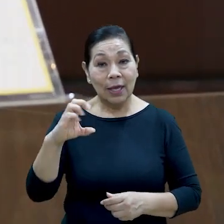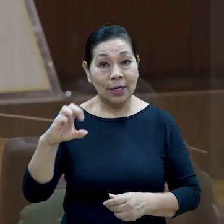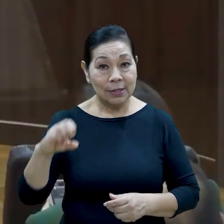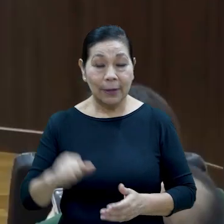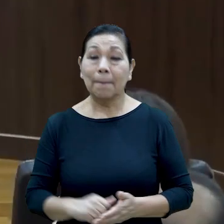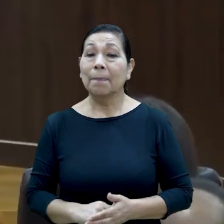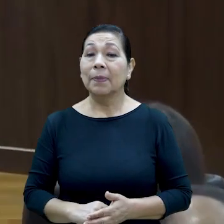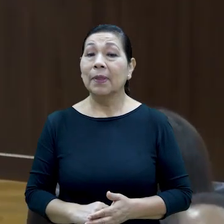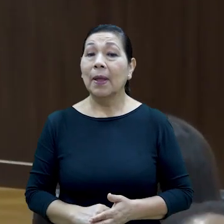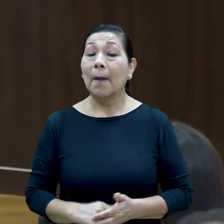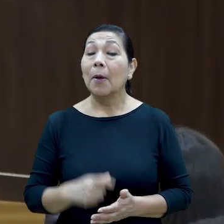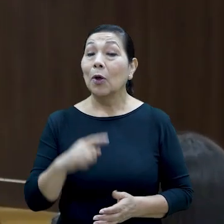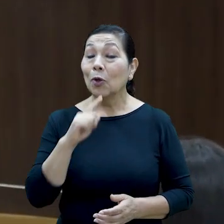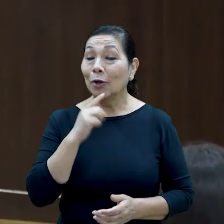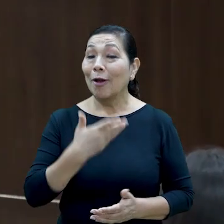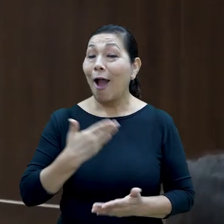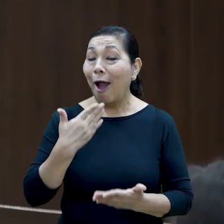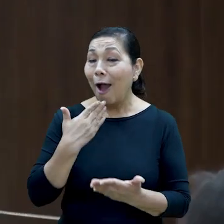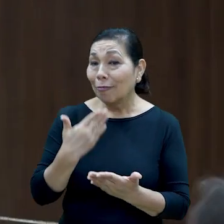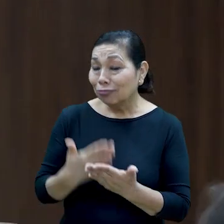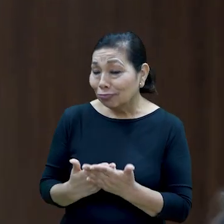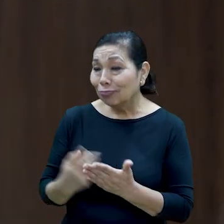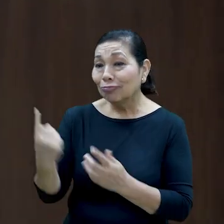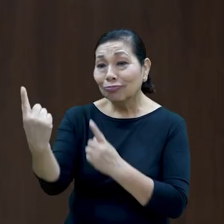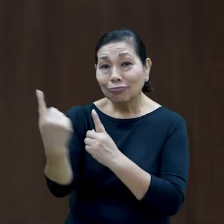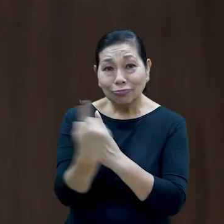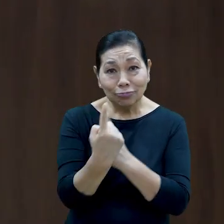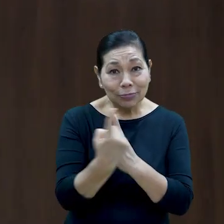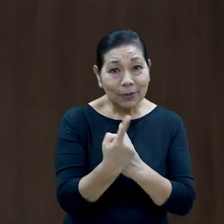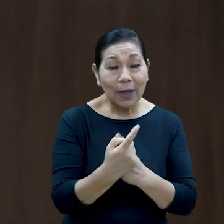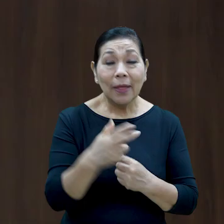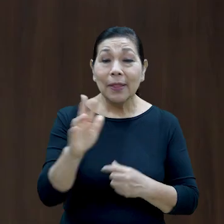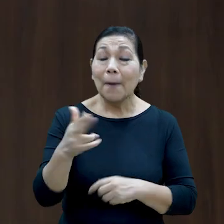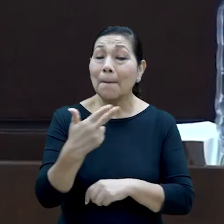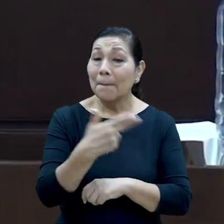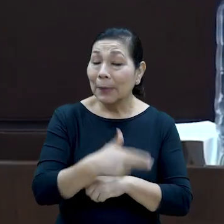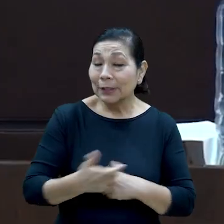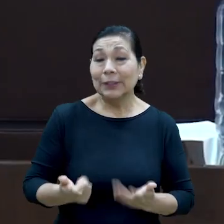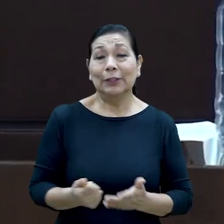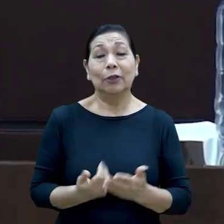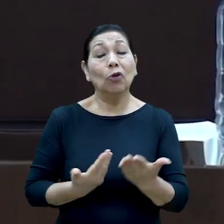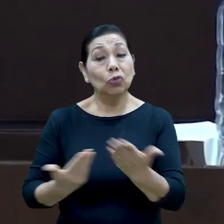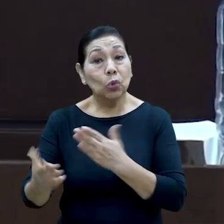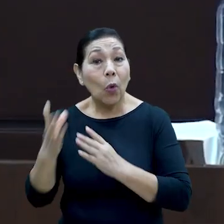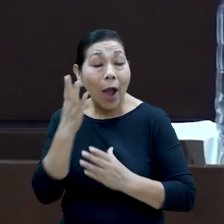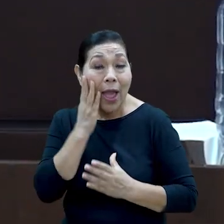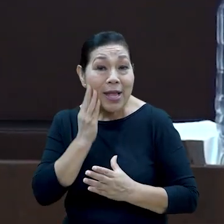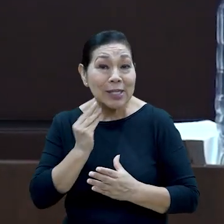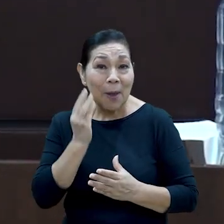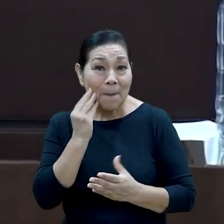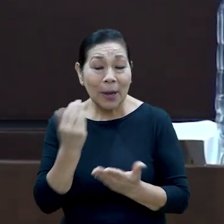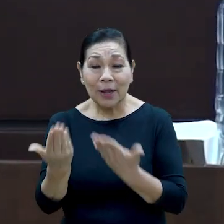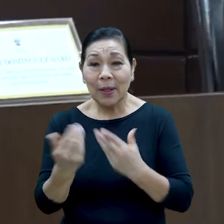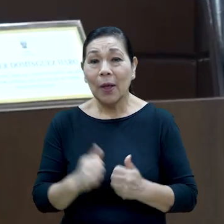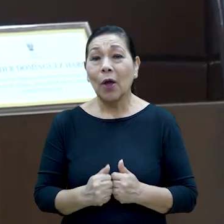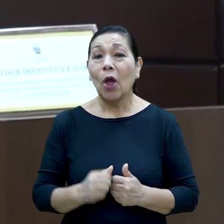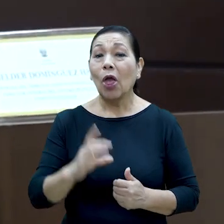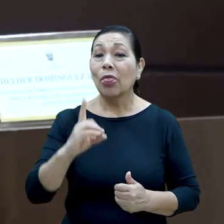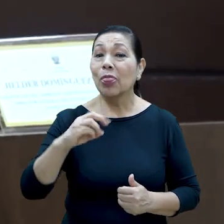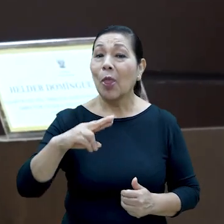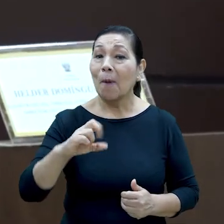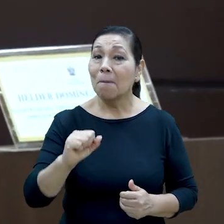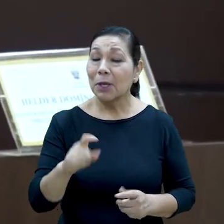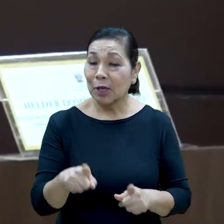SEC. La magistrada Pacheco Serga agradeció la participación de los magistrados guatemaltecos en este intercambio de experiencias. En tanto, el magistrado